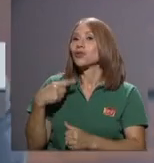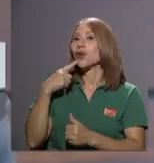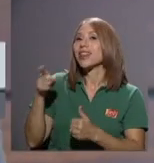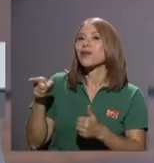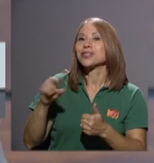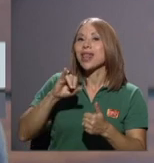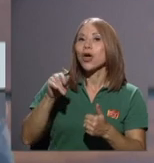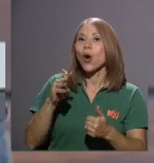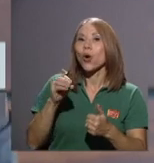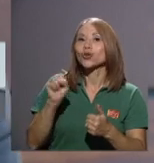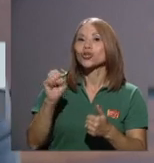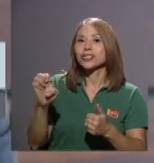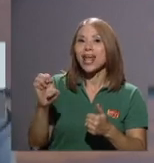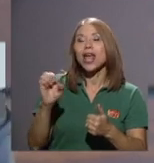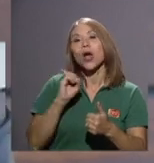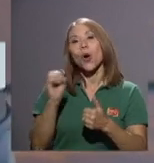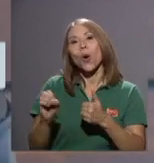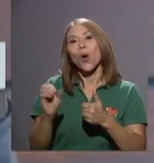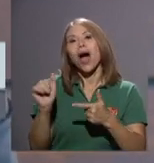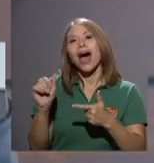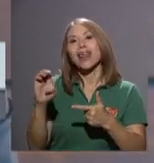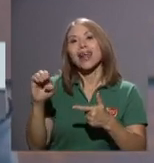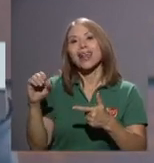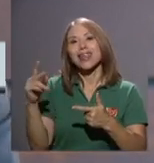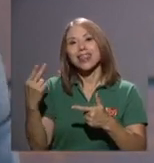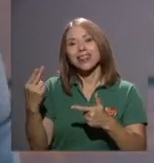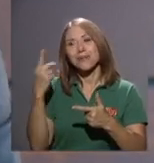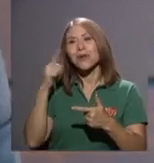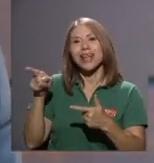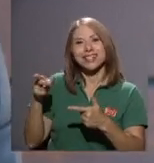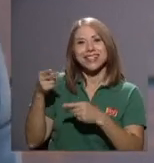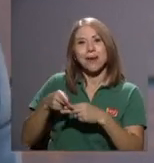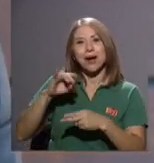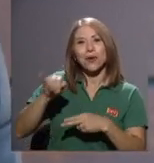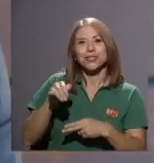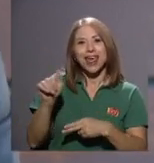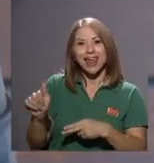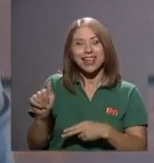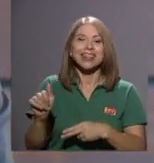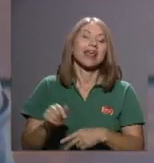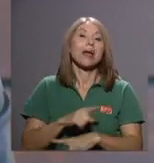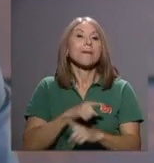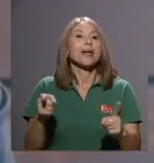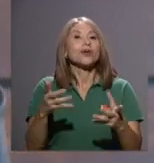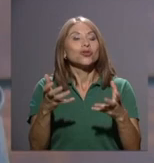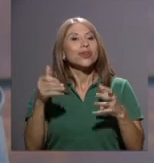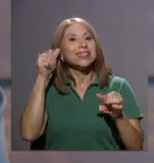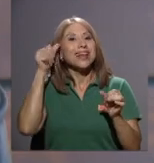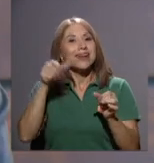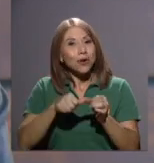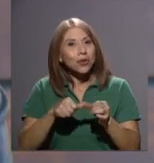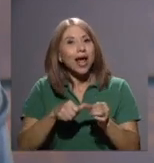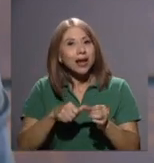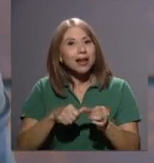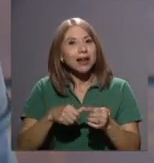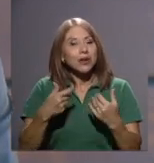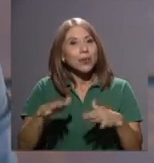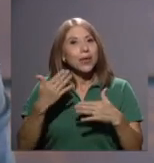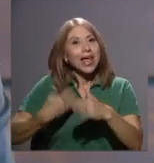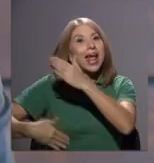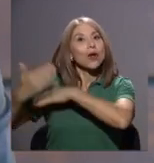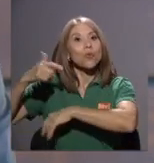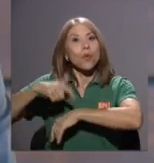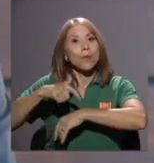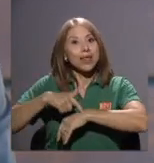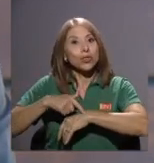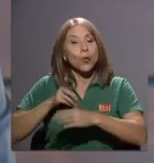Adalid es porque se llama José Adalid Medrano. Claro. Pero en este caso quisiera recordar lo tortuoso que también fue en un momento el